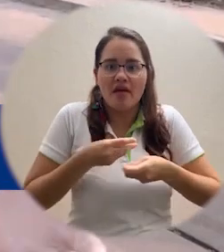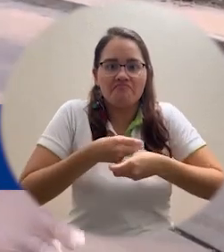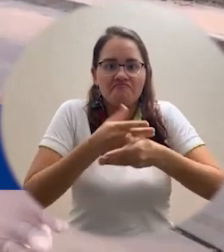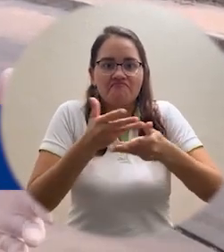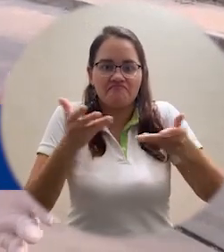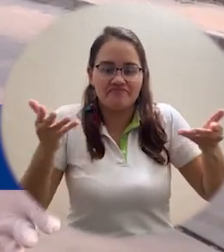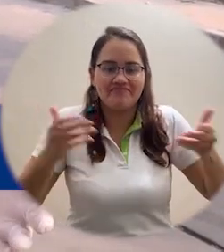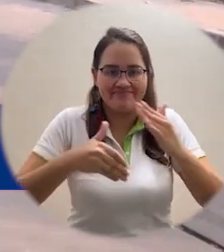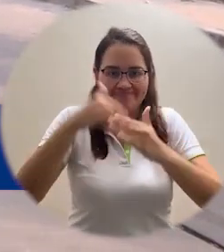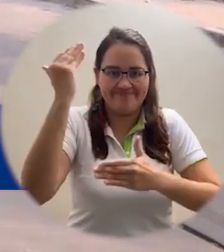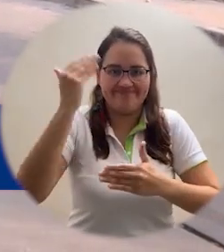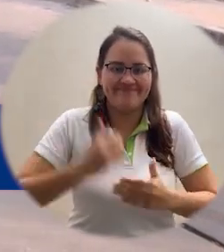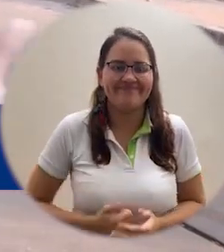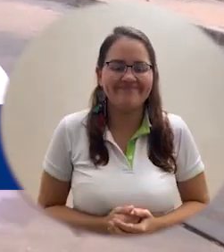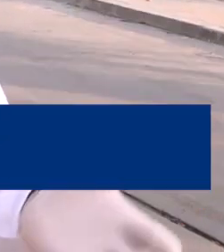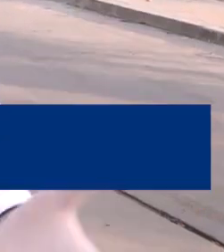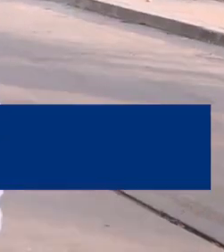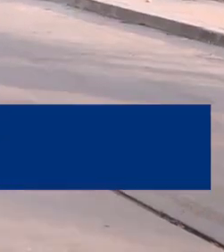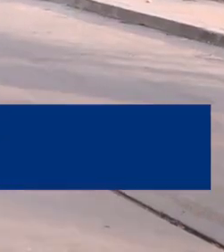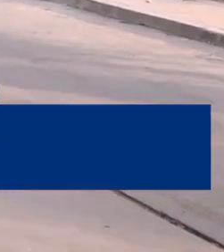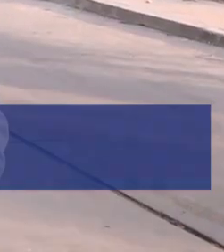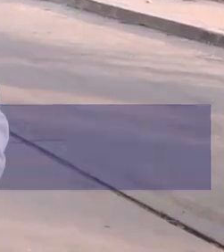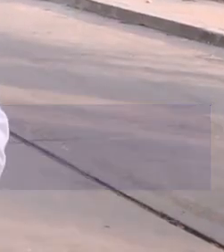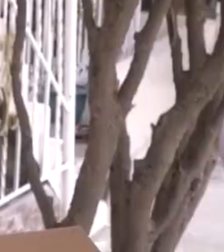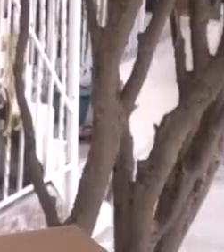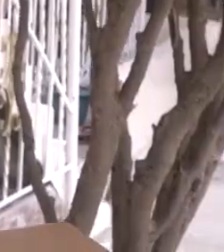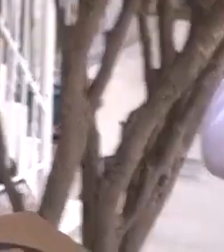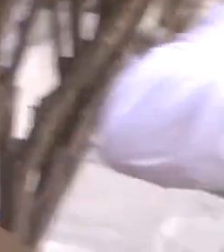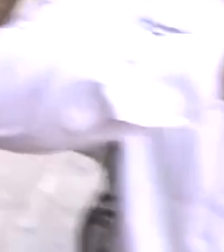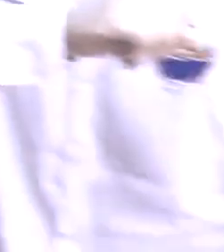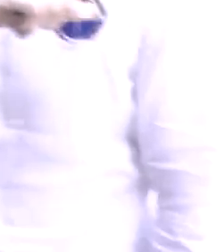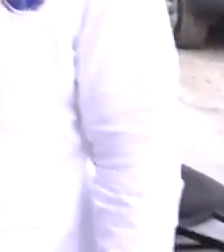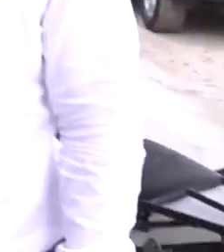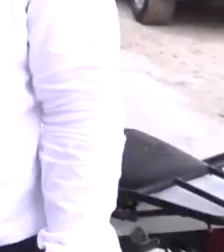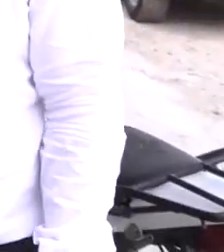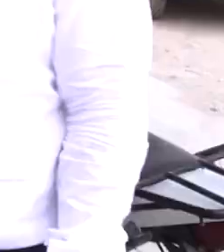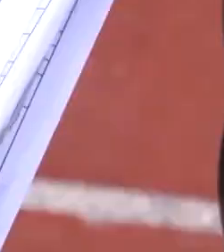primera identificación de beneficiarios y estamos hoy dando inicio a este programa de apoyo.